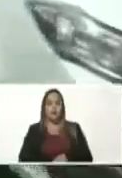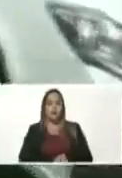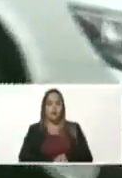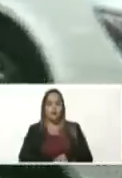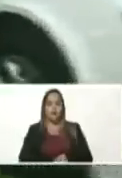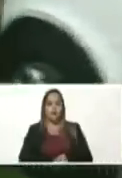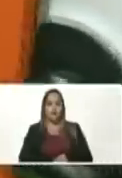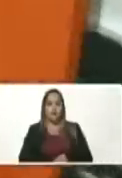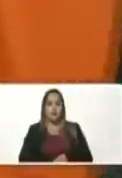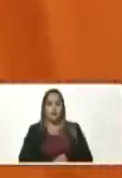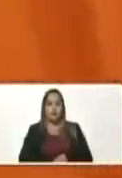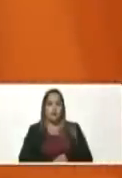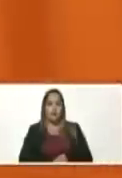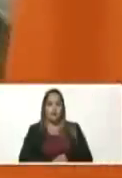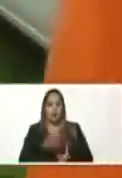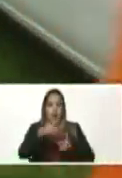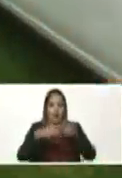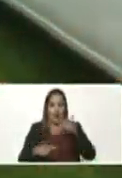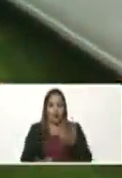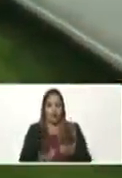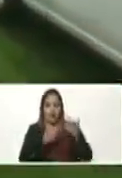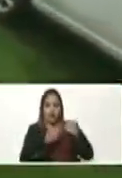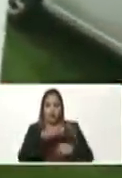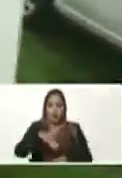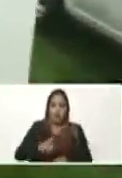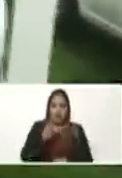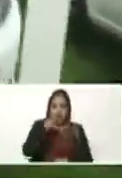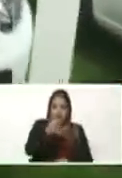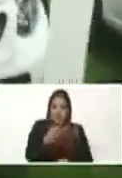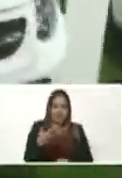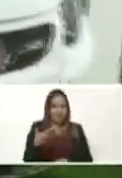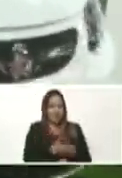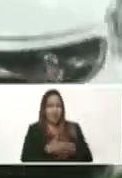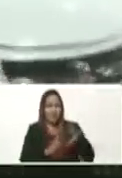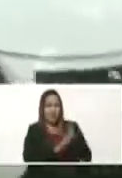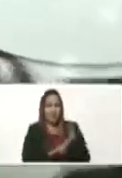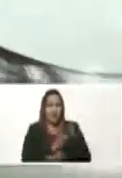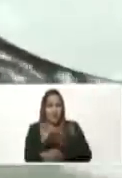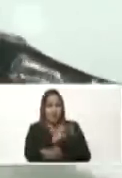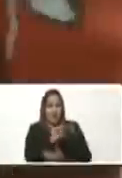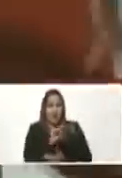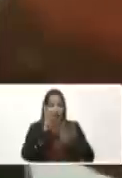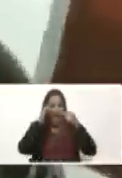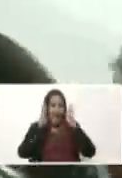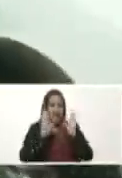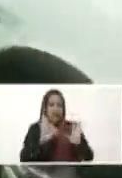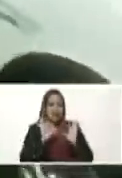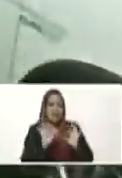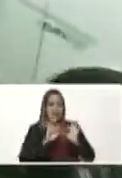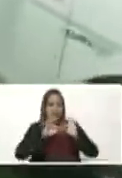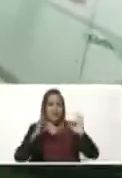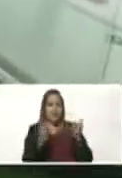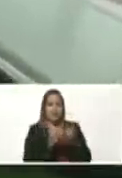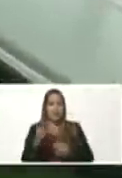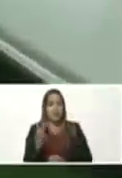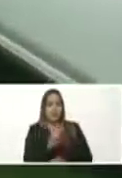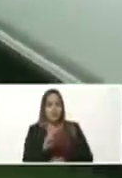Velázquez Araguayán. ¿Qué me puedes decir, Velázquez Araguayán, de estos vehículos? Atención, familia